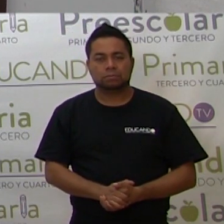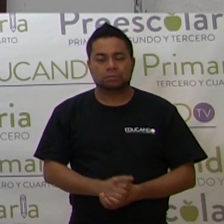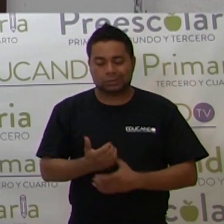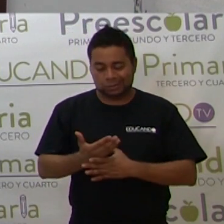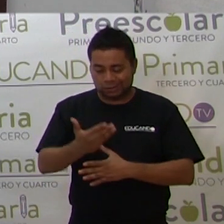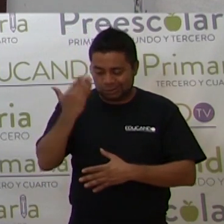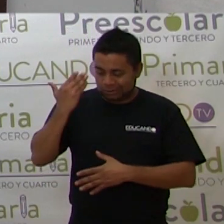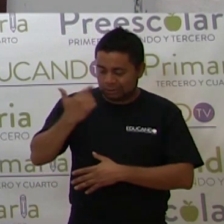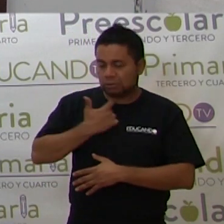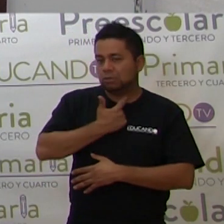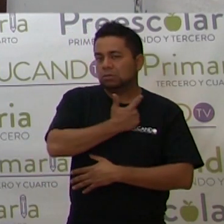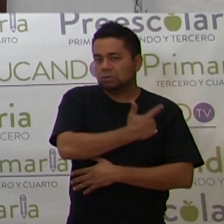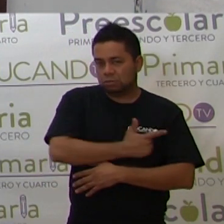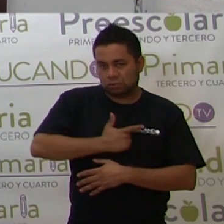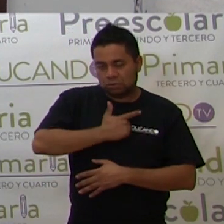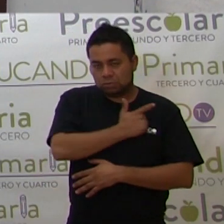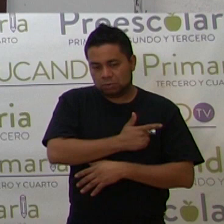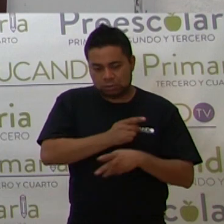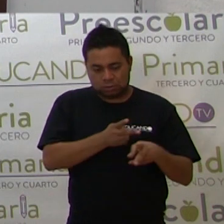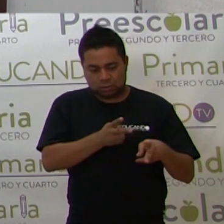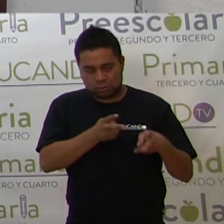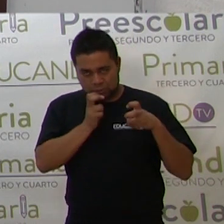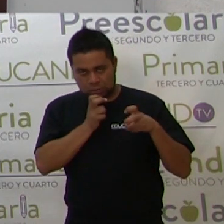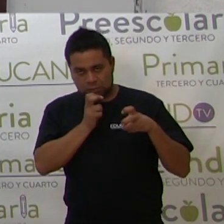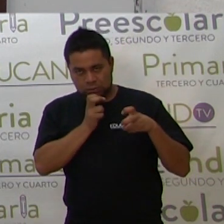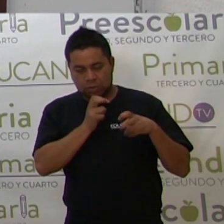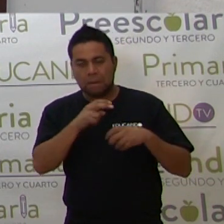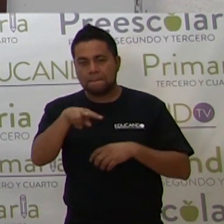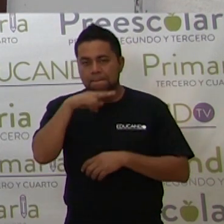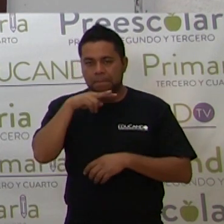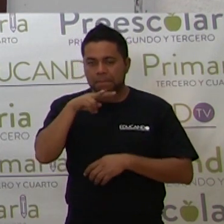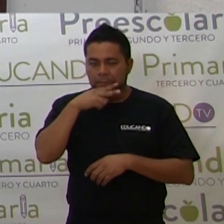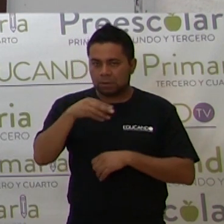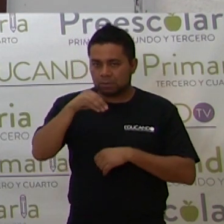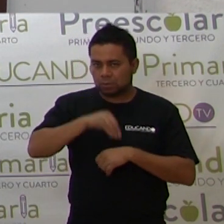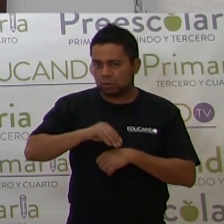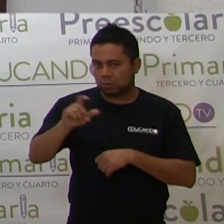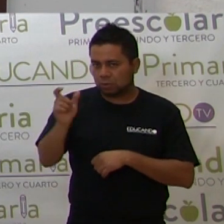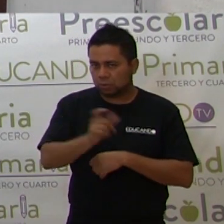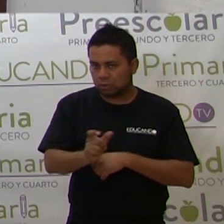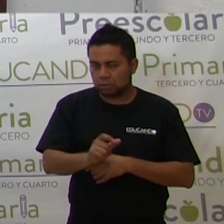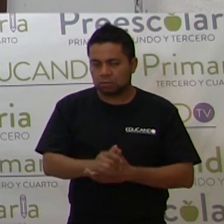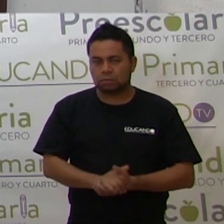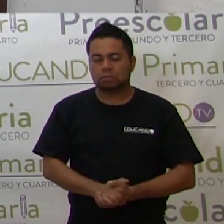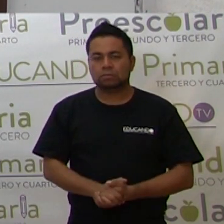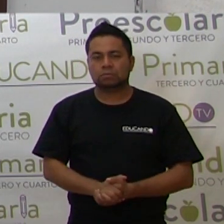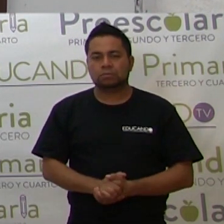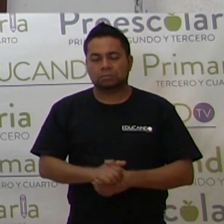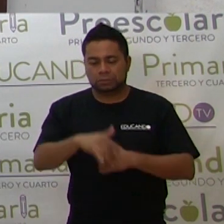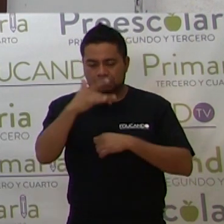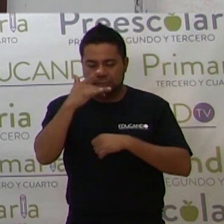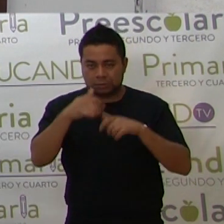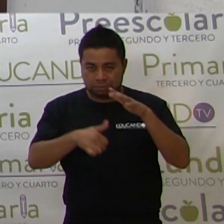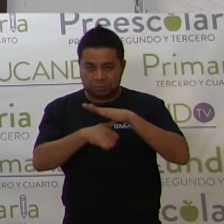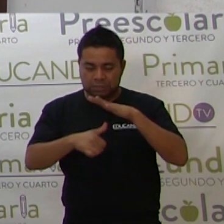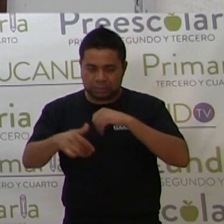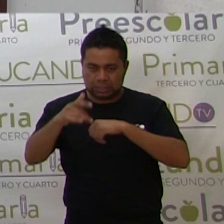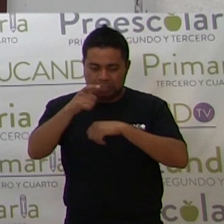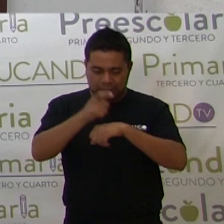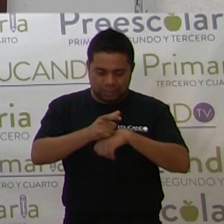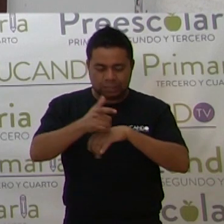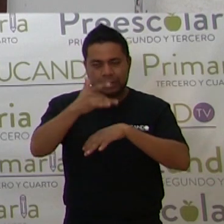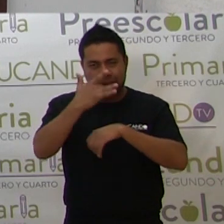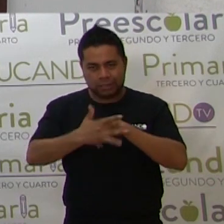gustaba robar. Verbo, ¿en qué tiempo está? Mucha atención. El queso de la mesa grande de